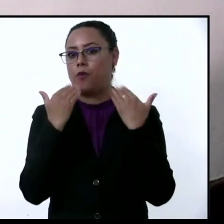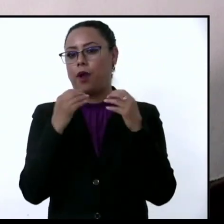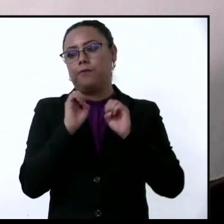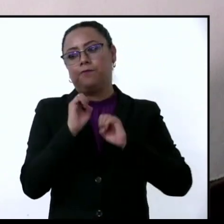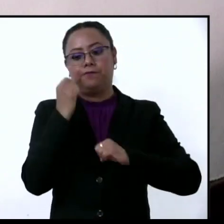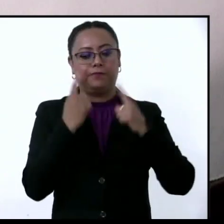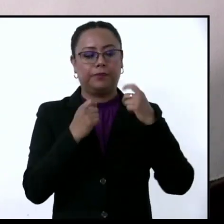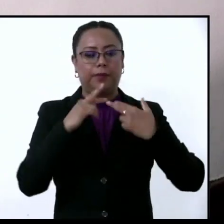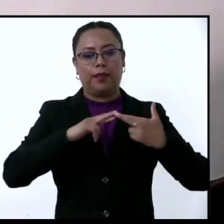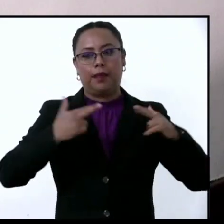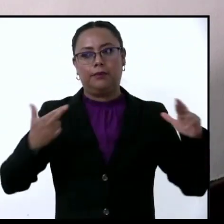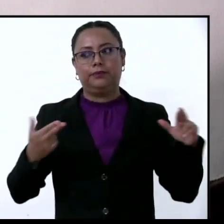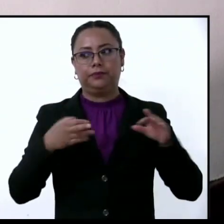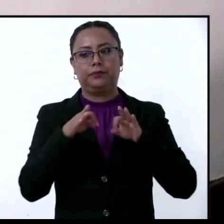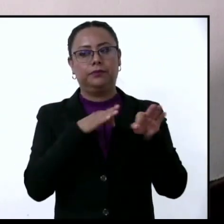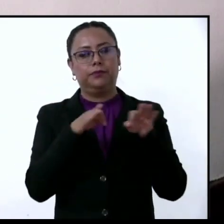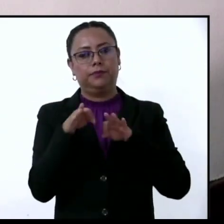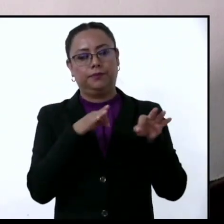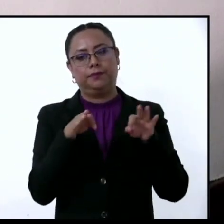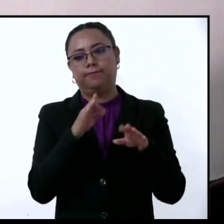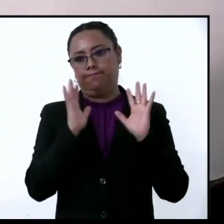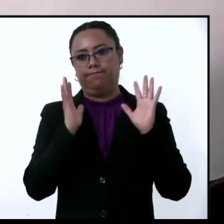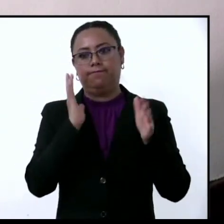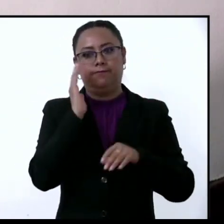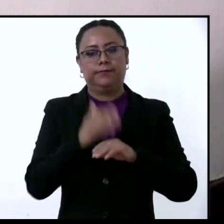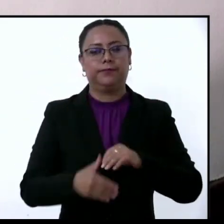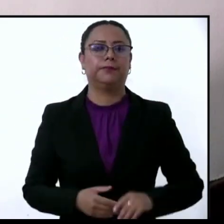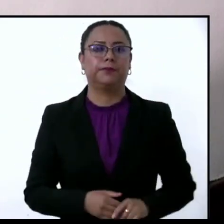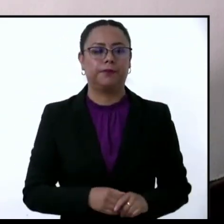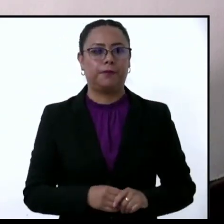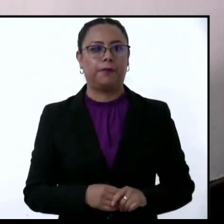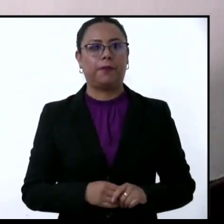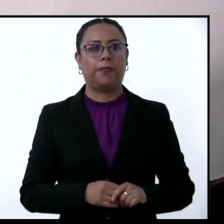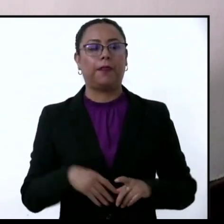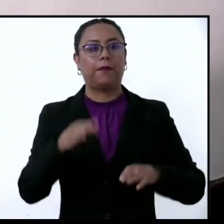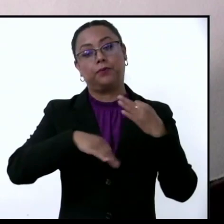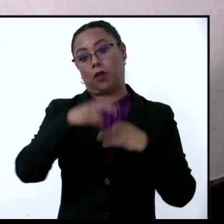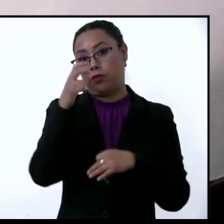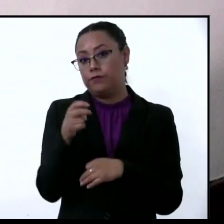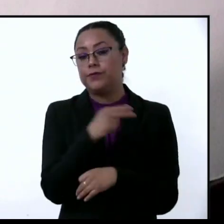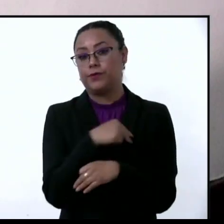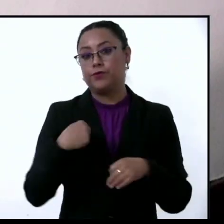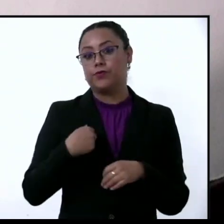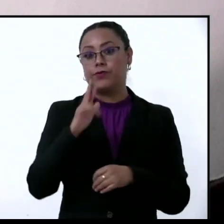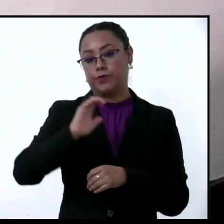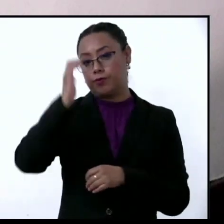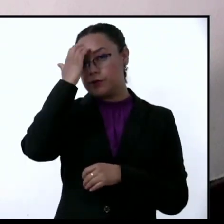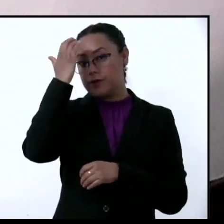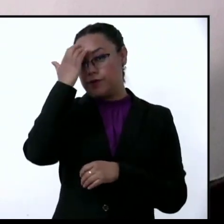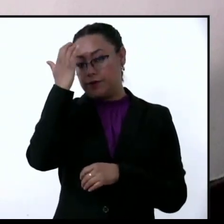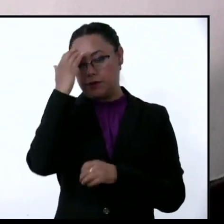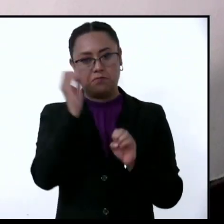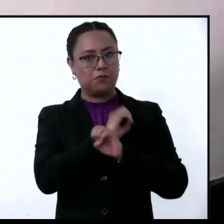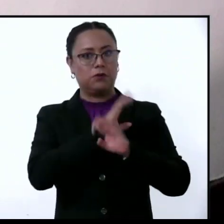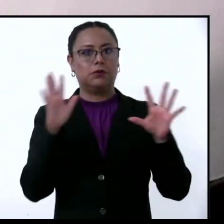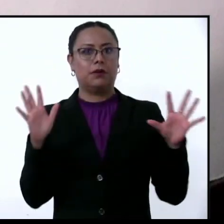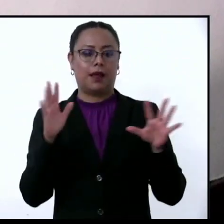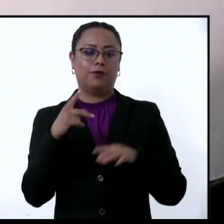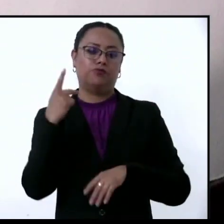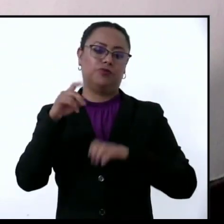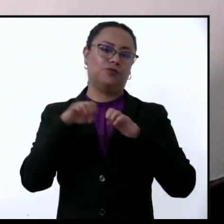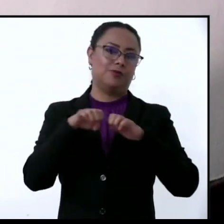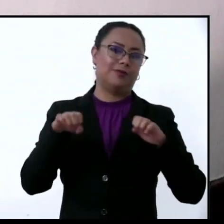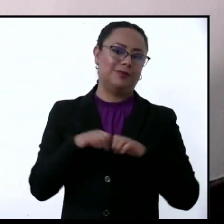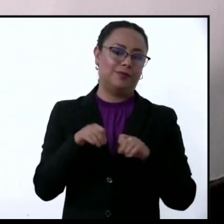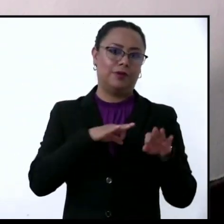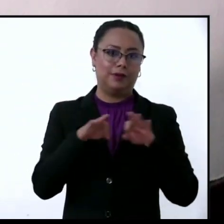laboral que ha concluido. Entonces, eso se lo tenemos que reconocer, por supuesto, a su equipo de